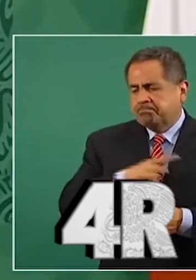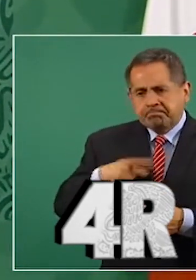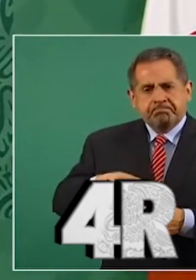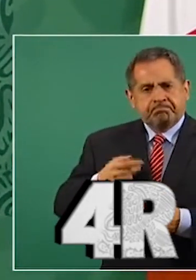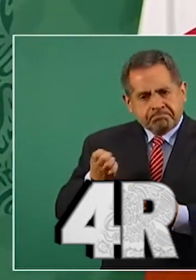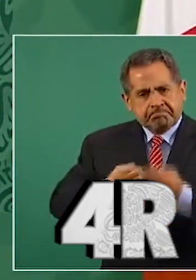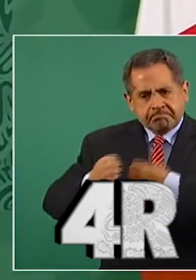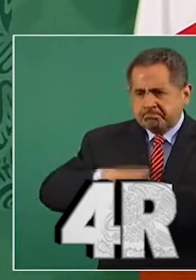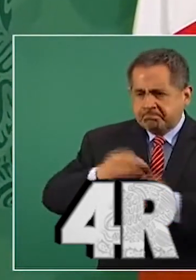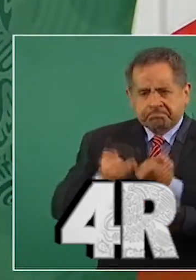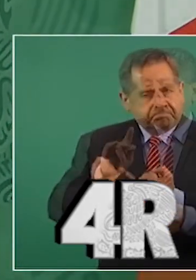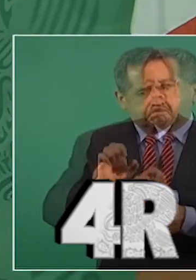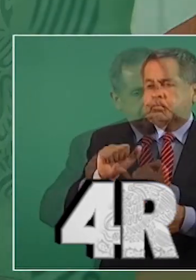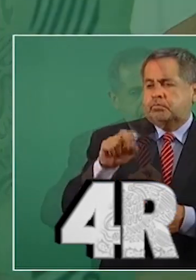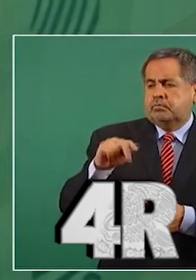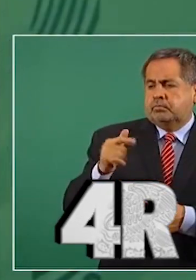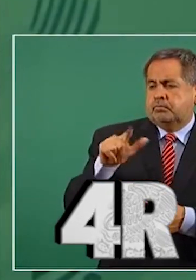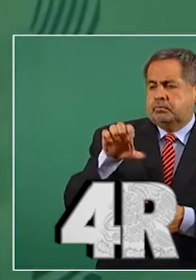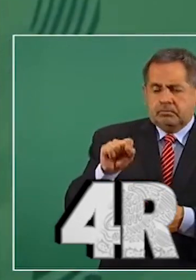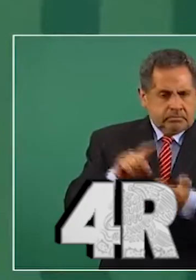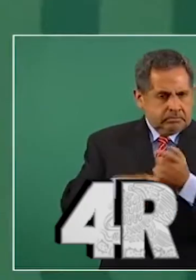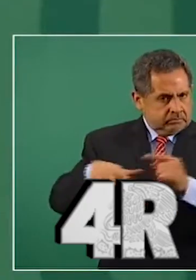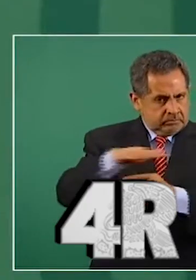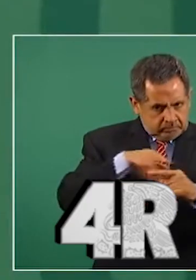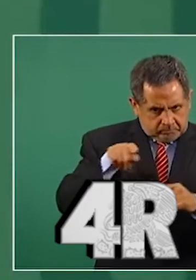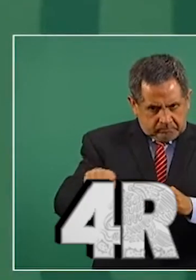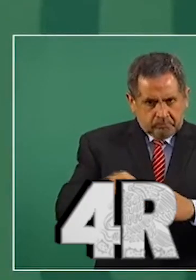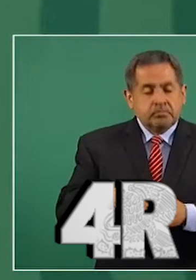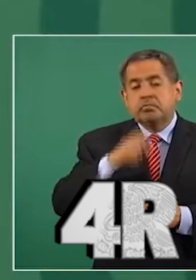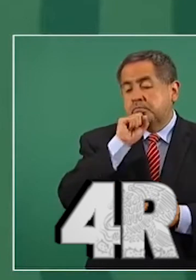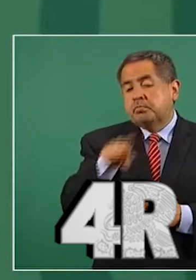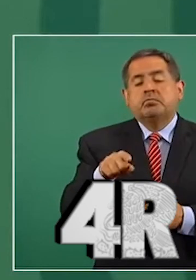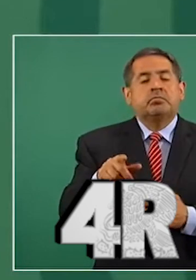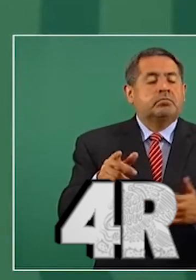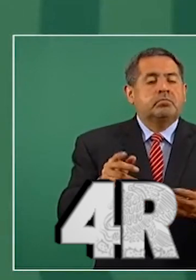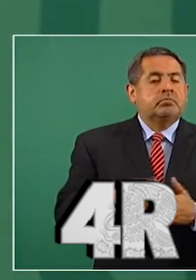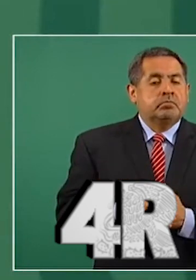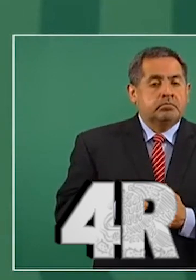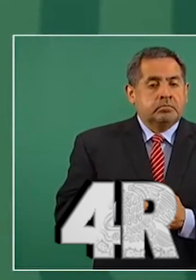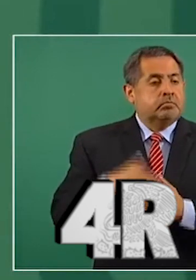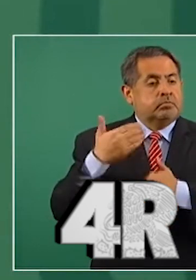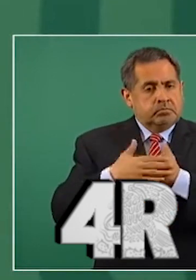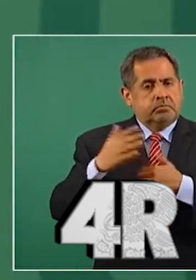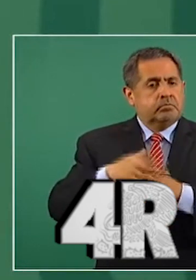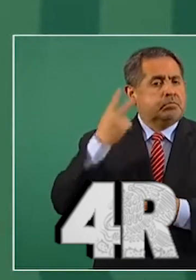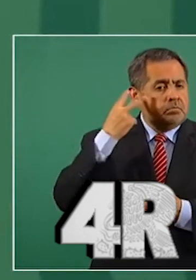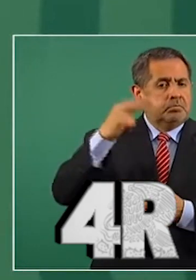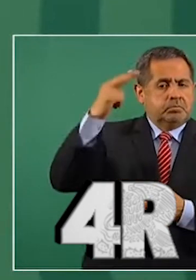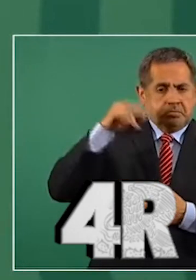y desde luego trabajando. Y vamos a estar en gira